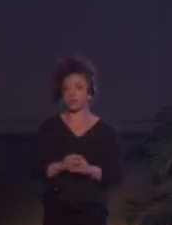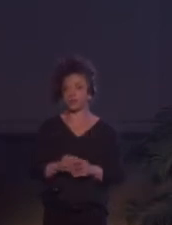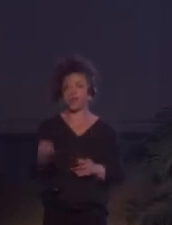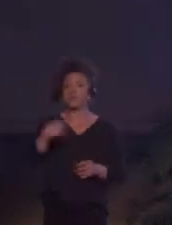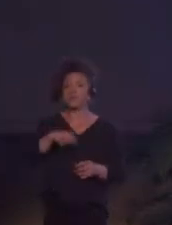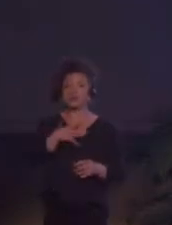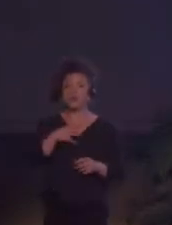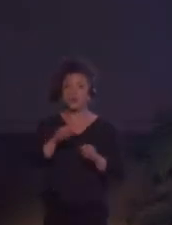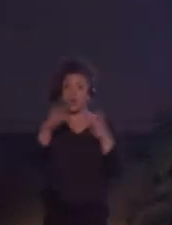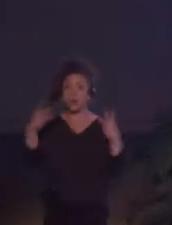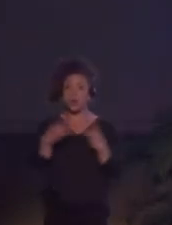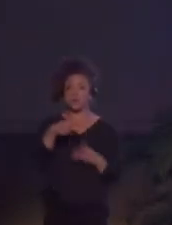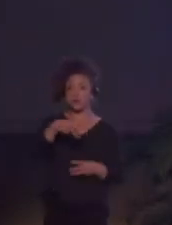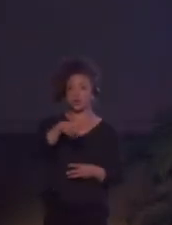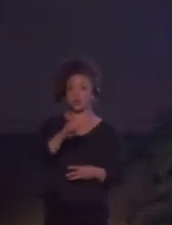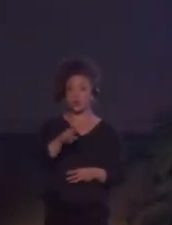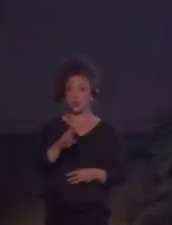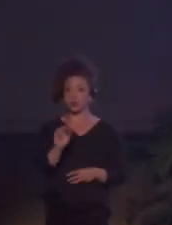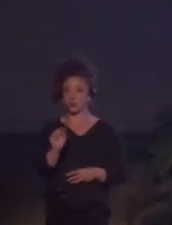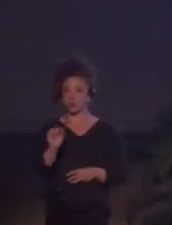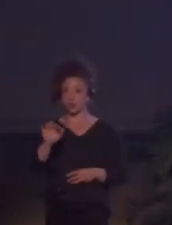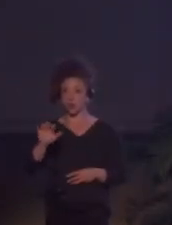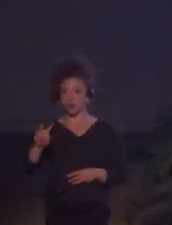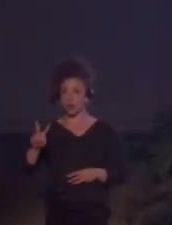eta bueno, hori orain arte.